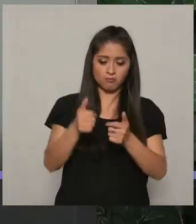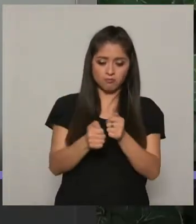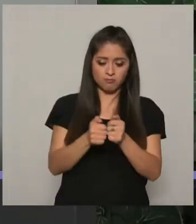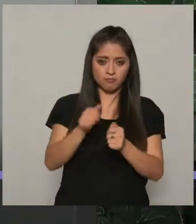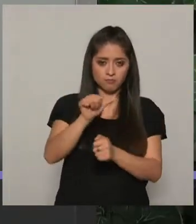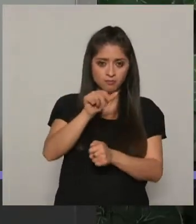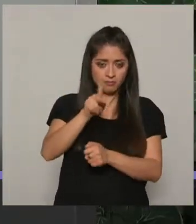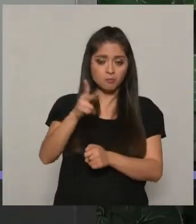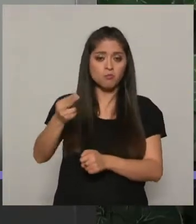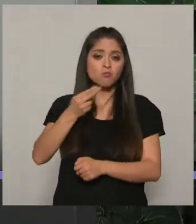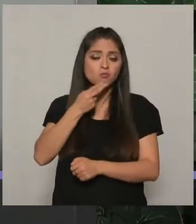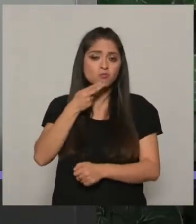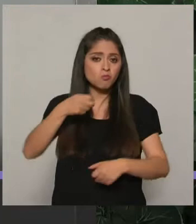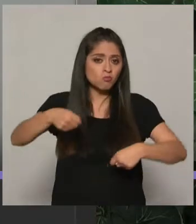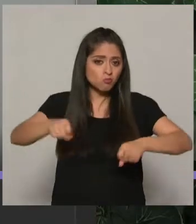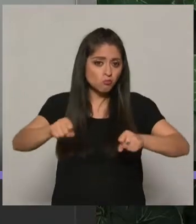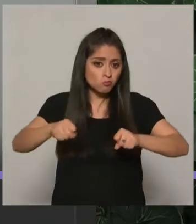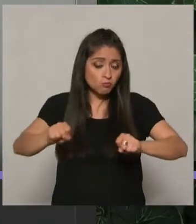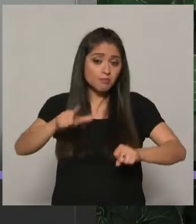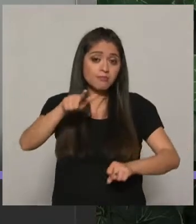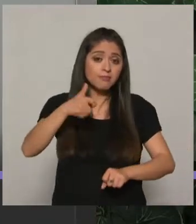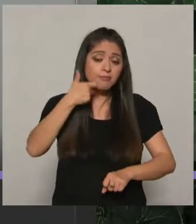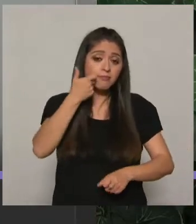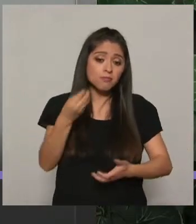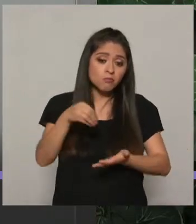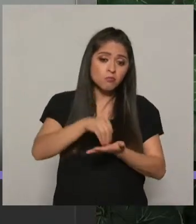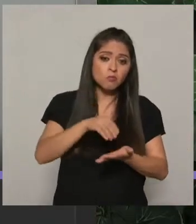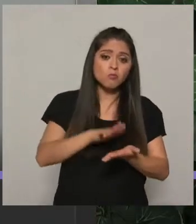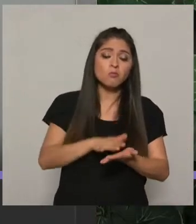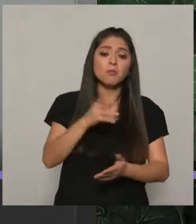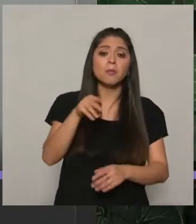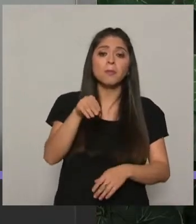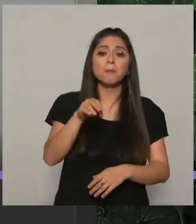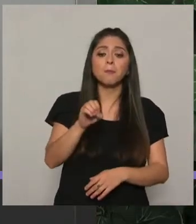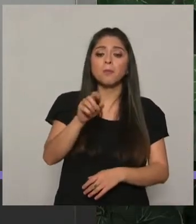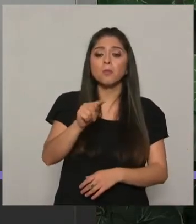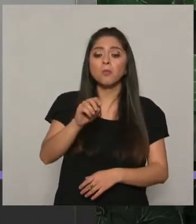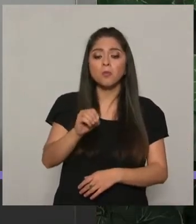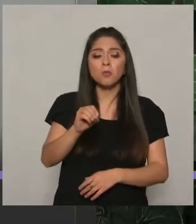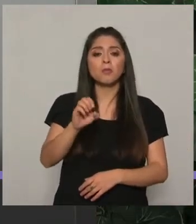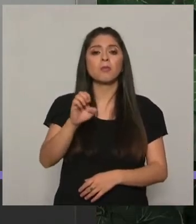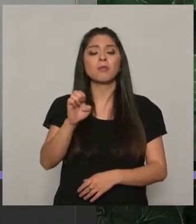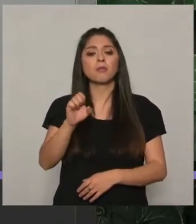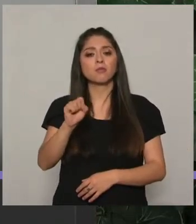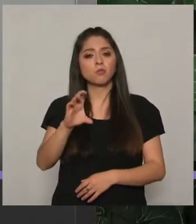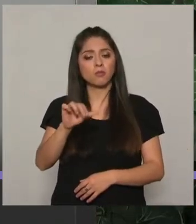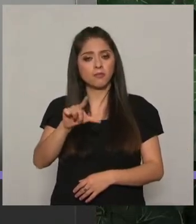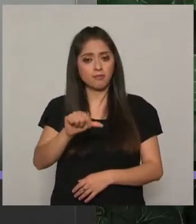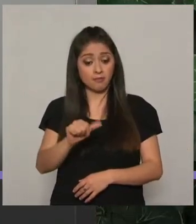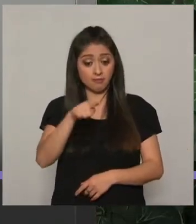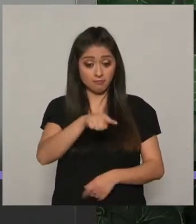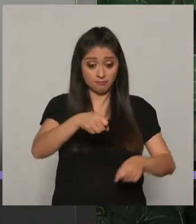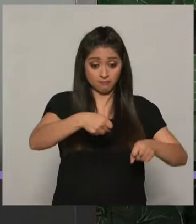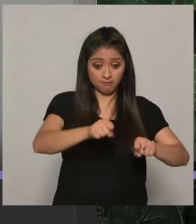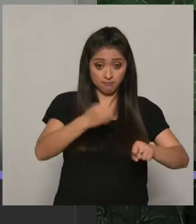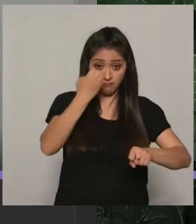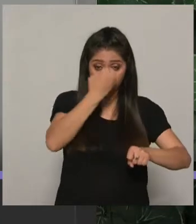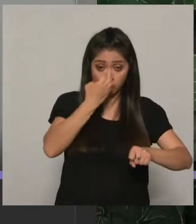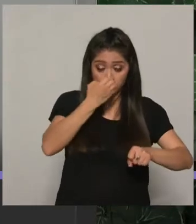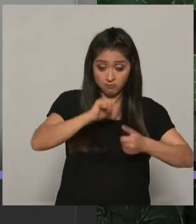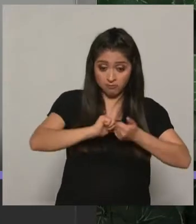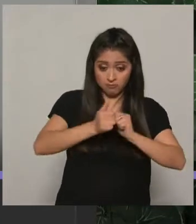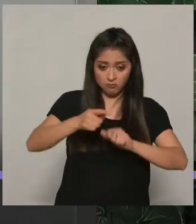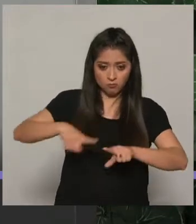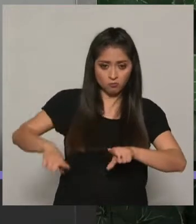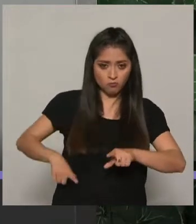utilizando motocicletas, queremos iniciar una motoescuela para que en esta motoescuela nosotros desde el gobierno de la ciudad podamos darle